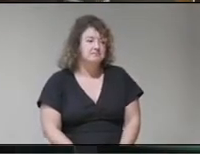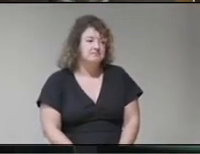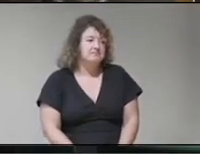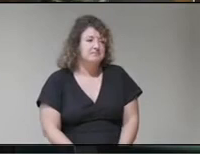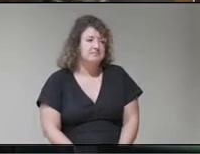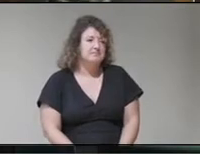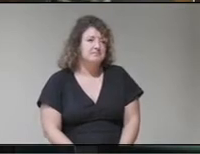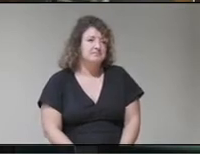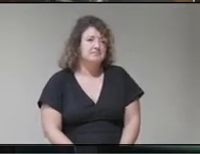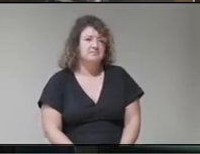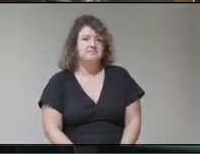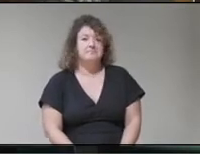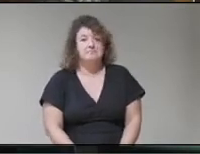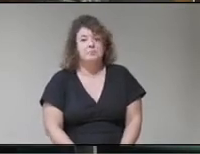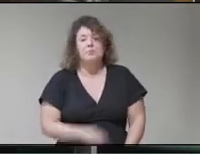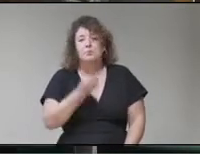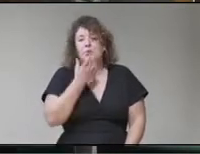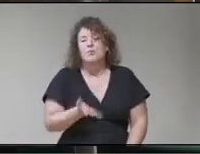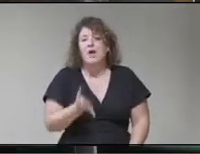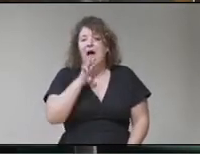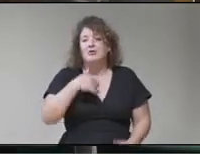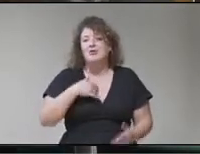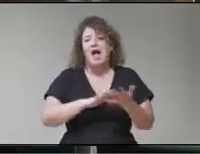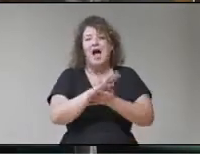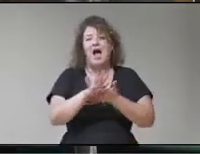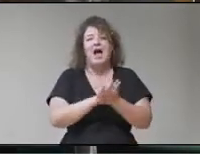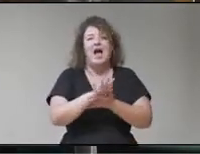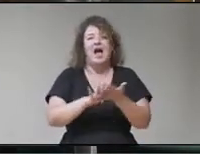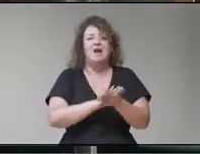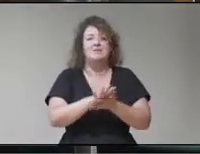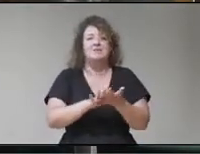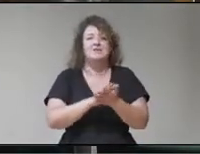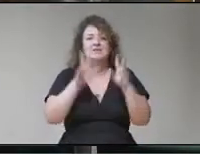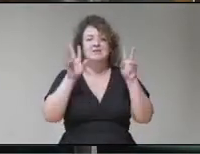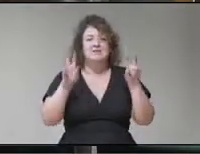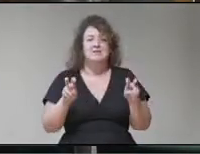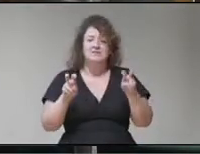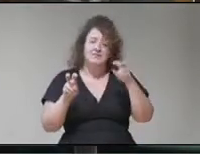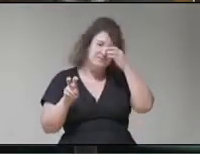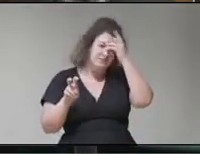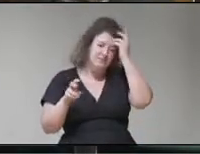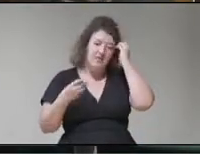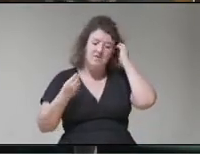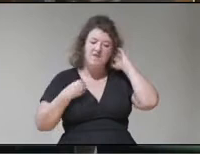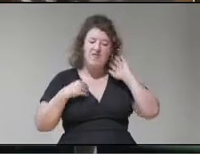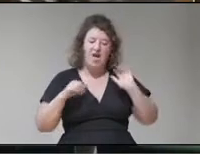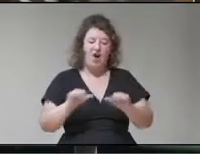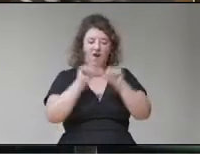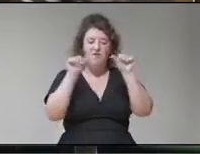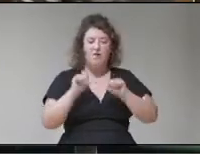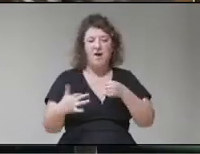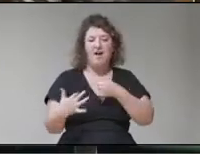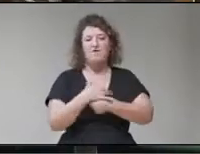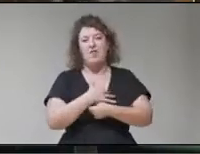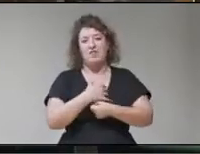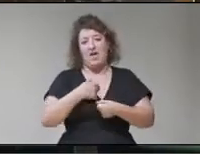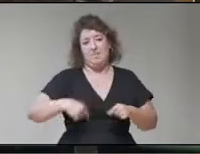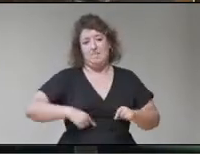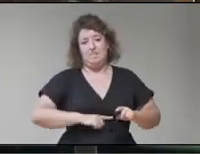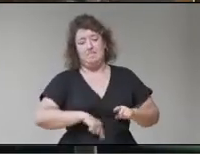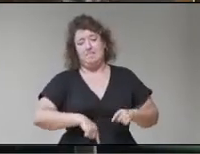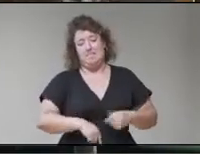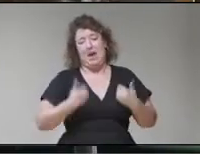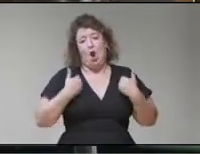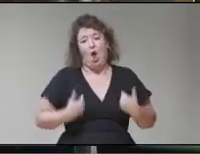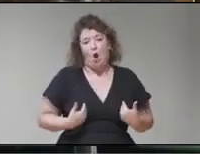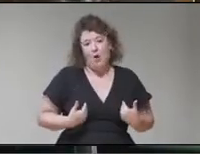Bueno, y ahora quiero hablar un poquito de la influencia de nuestro modo de vida sobre la microbiota intestinal. Vamos a